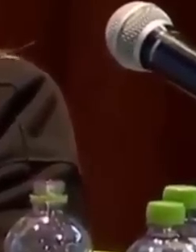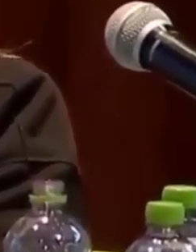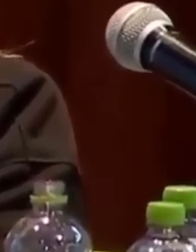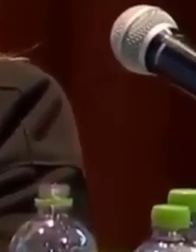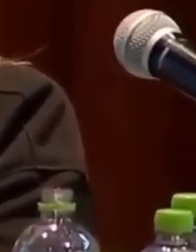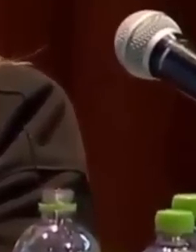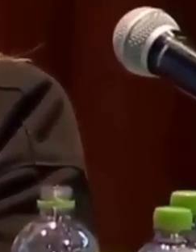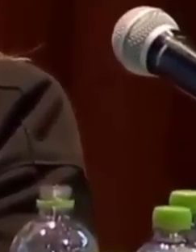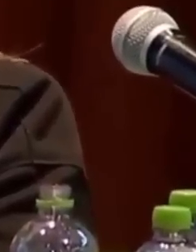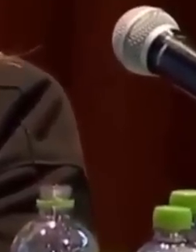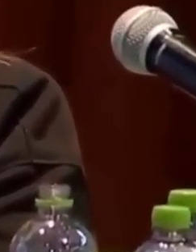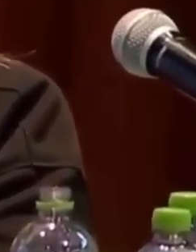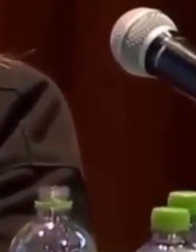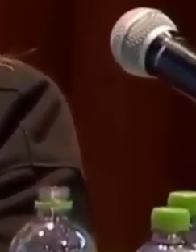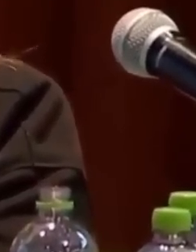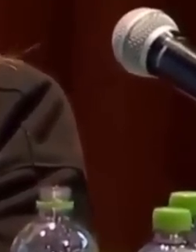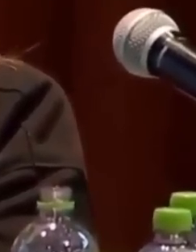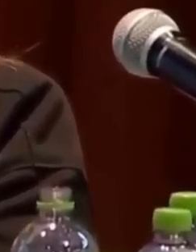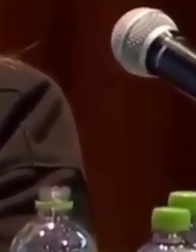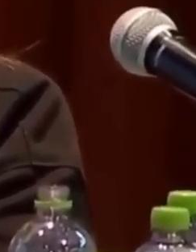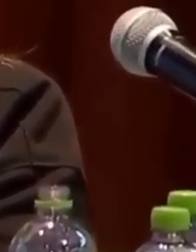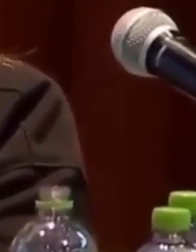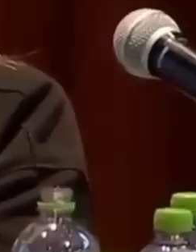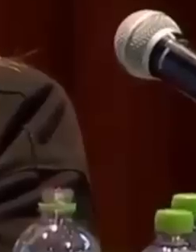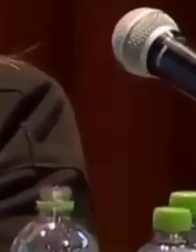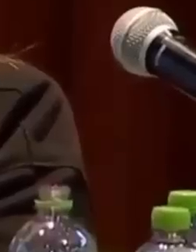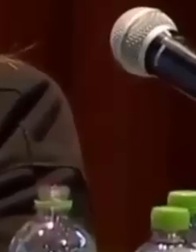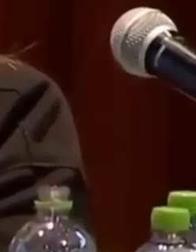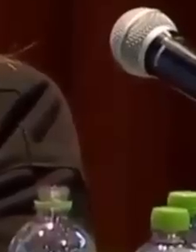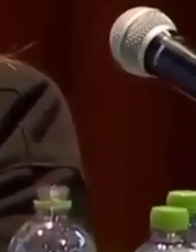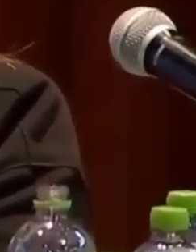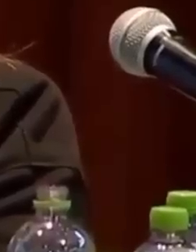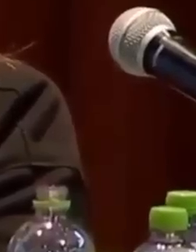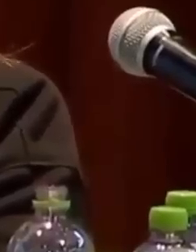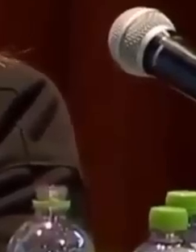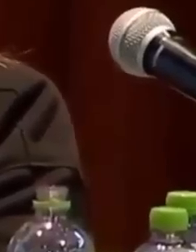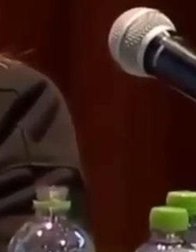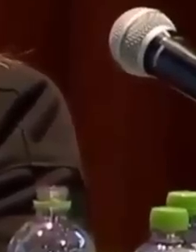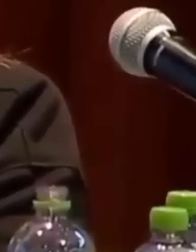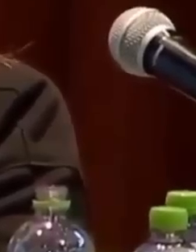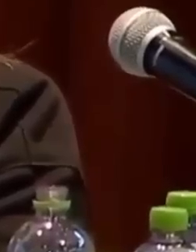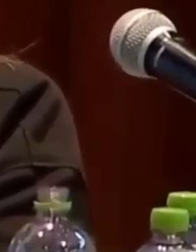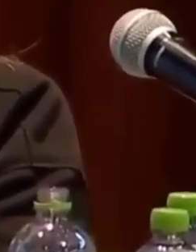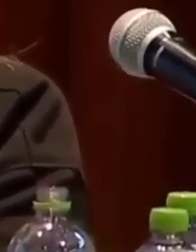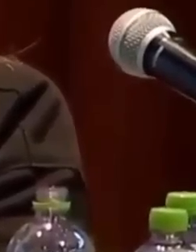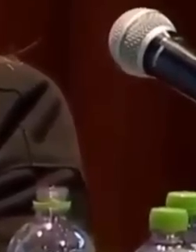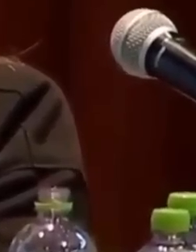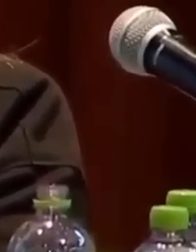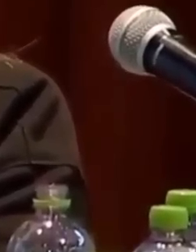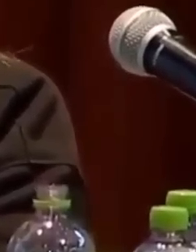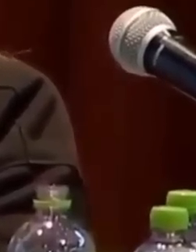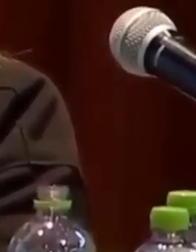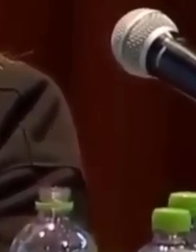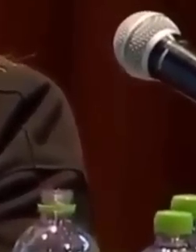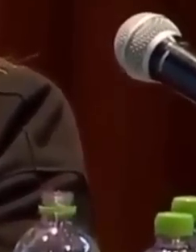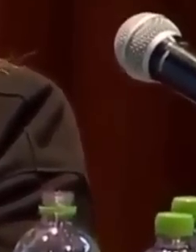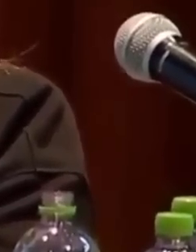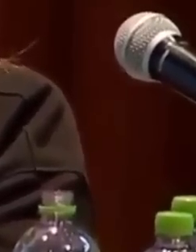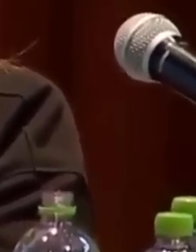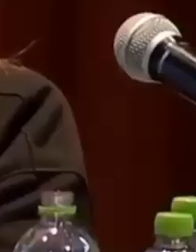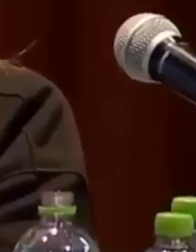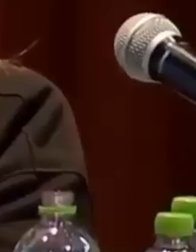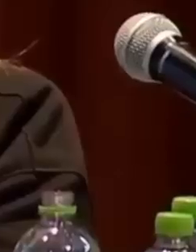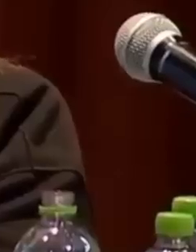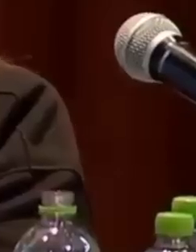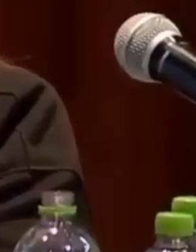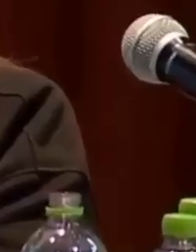redes criminales y el ocultamiento de información por parte de instituciones del Estado limita el poder responder a